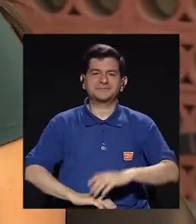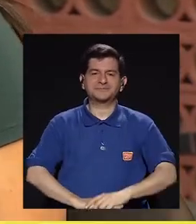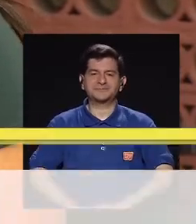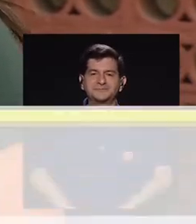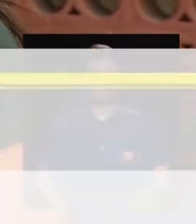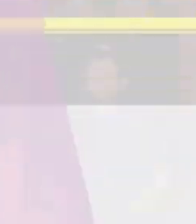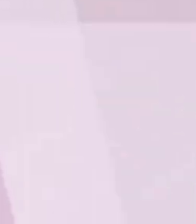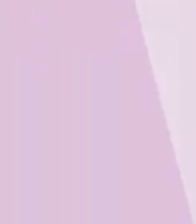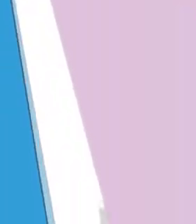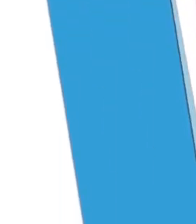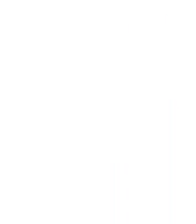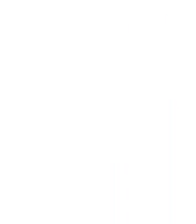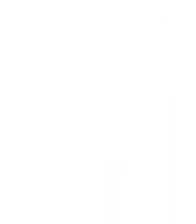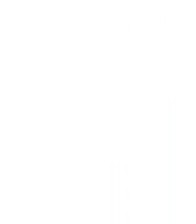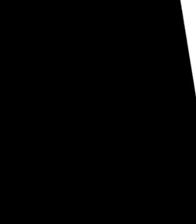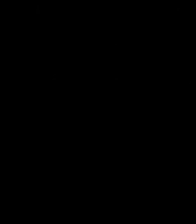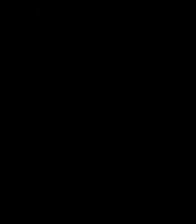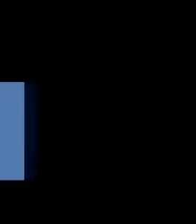Mejor.